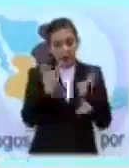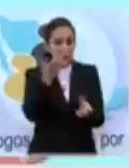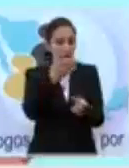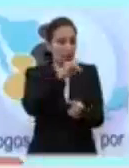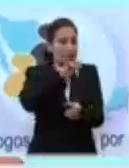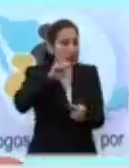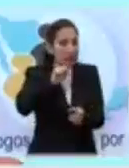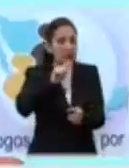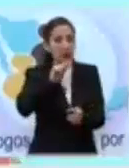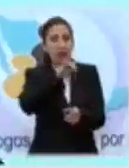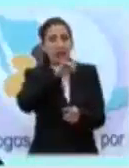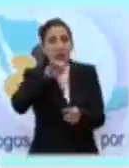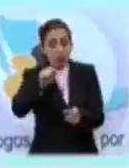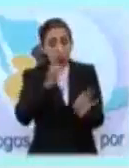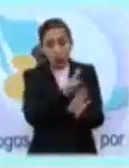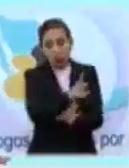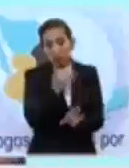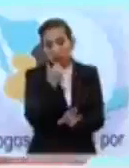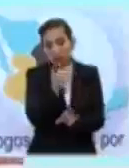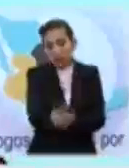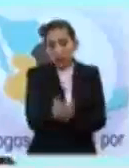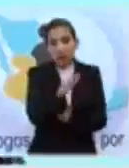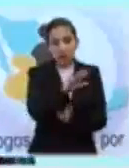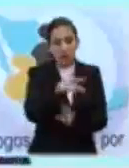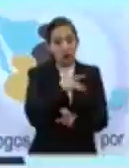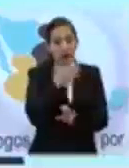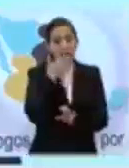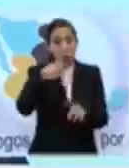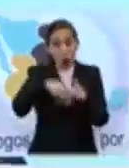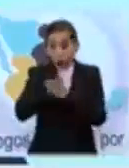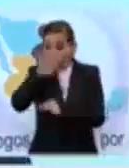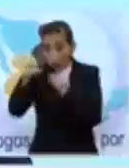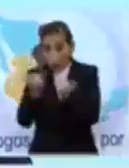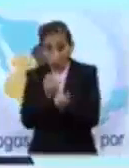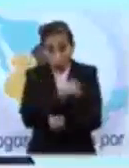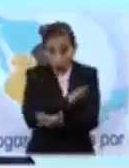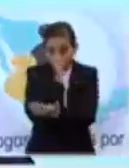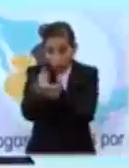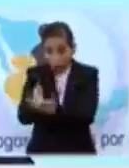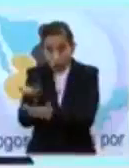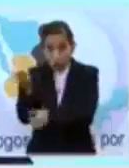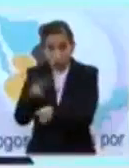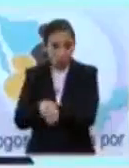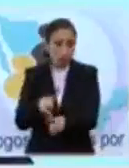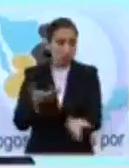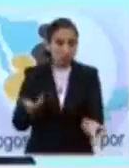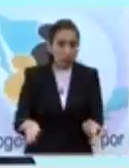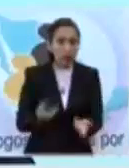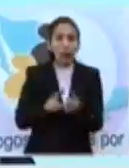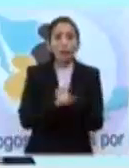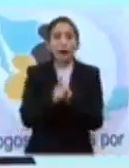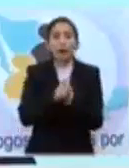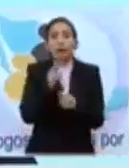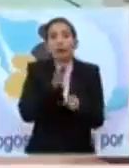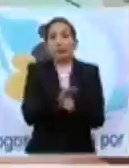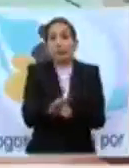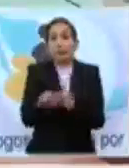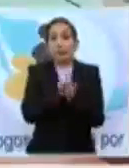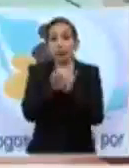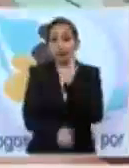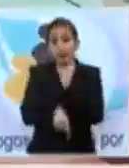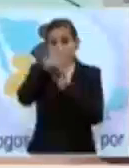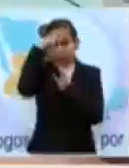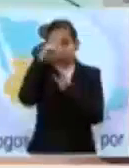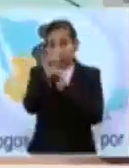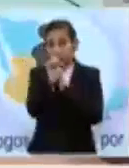un resultado muy similar, porque todo el mundo tiene acceso a ese sistema institucionalizado. El problema es que, por ejemplo, en México más